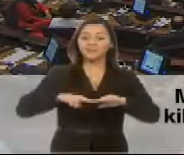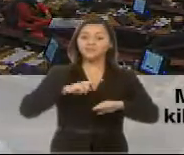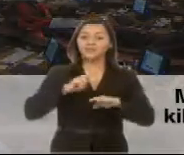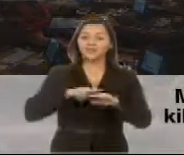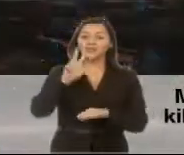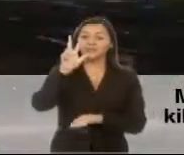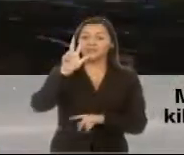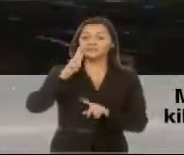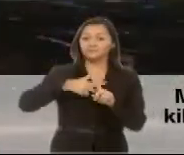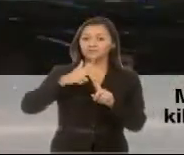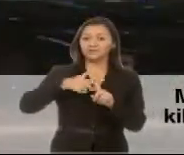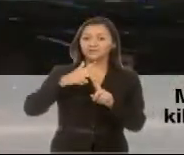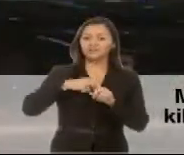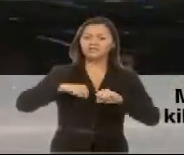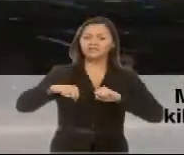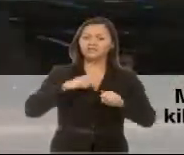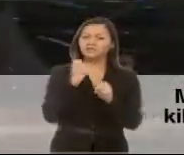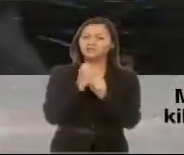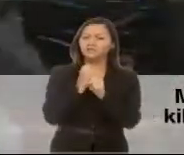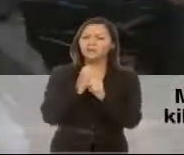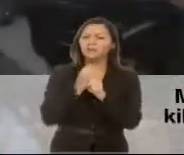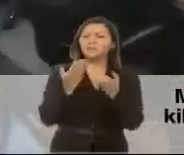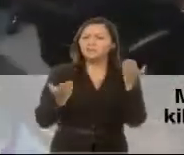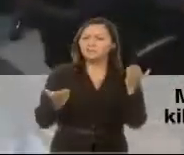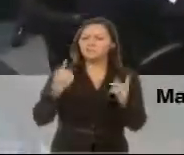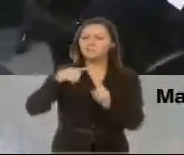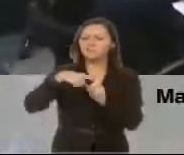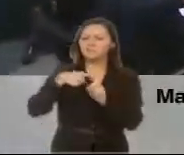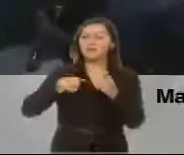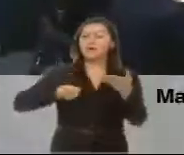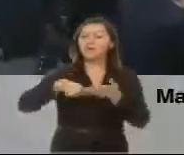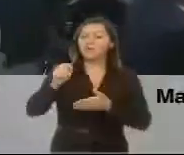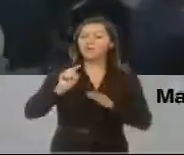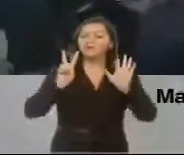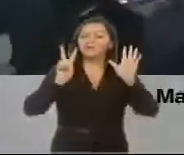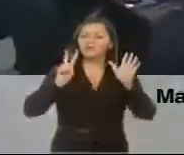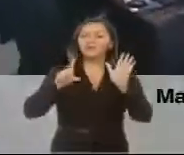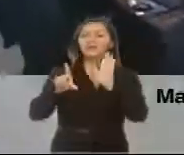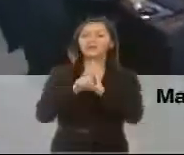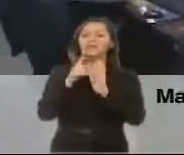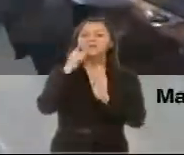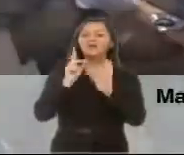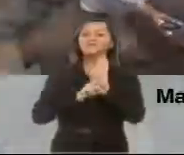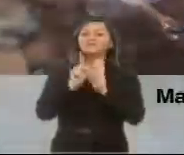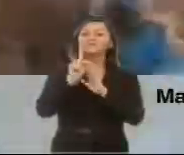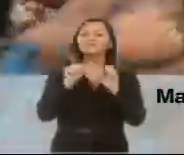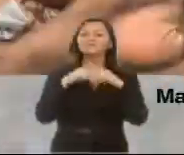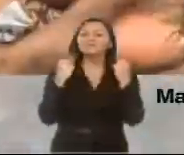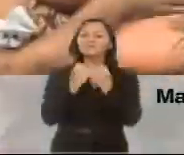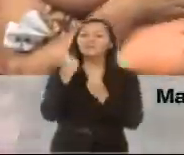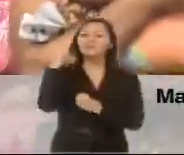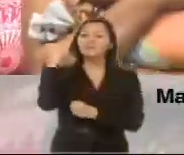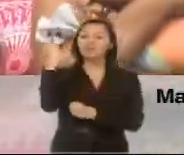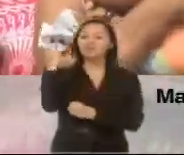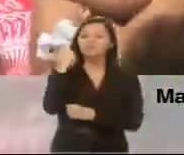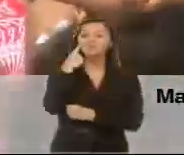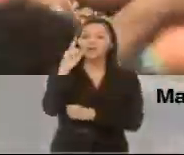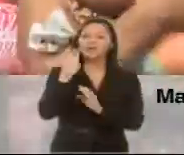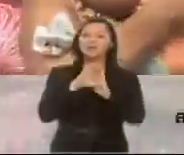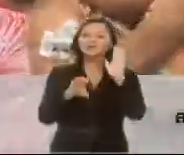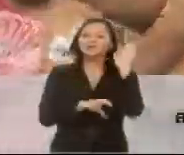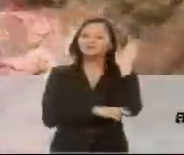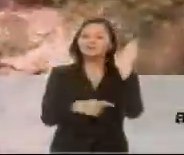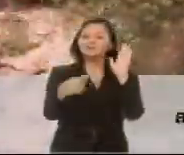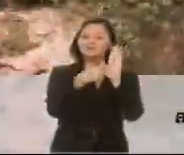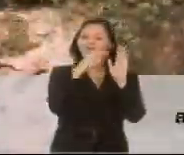La Asamblea Nacional en los tres meses de gestión presenta un balance positivo. Aprobó 7 leyes orientadas al desarrollo de los derechos que la Constitución otorga